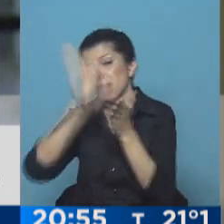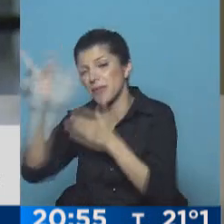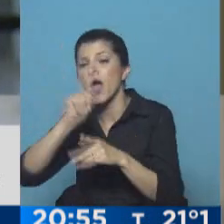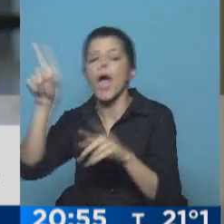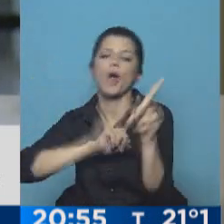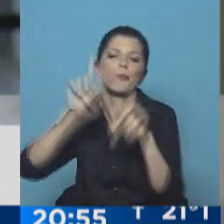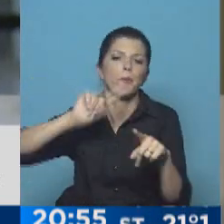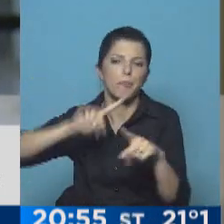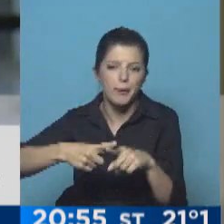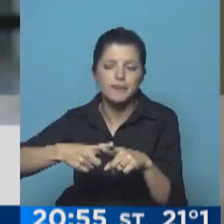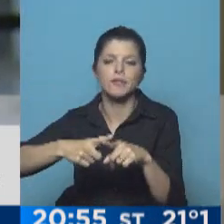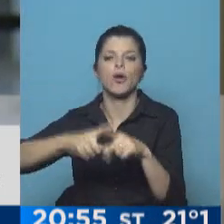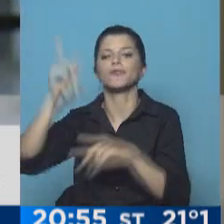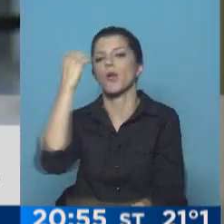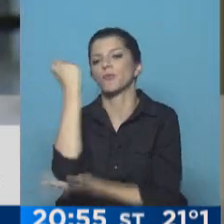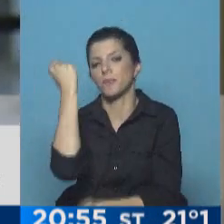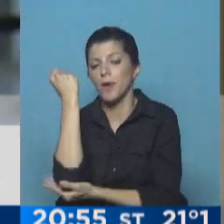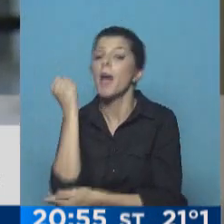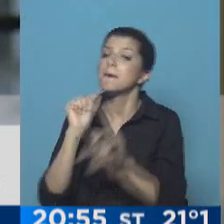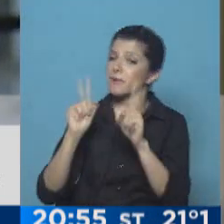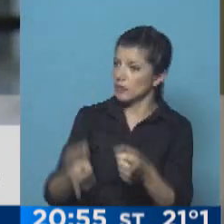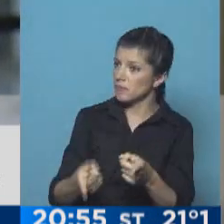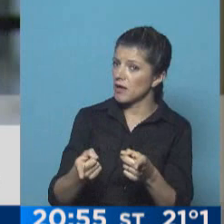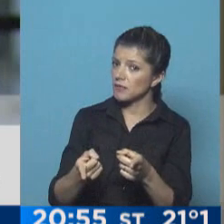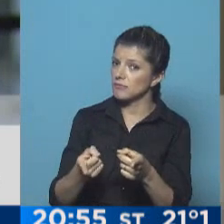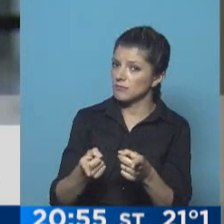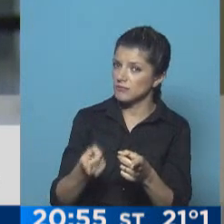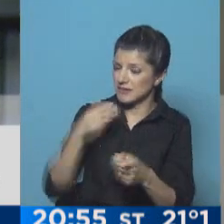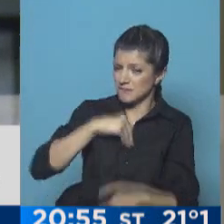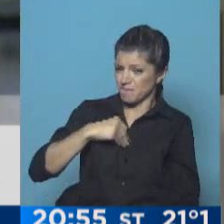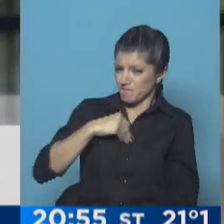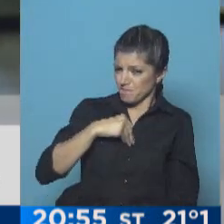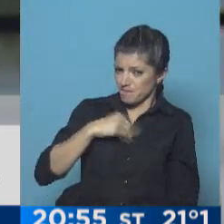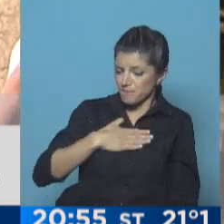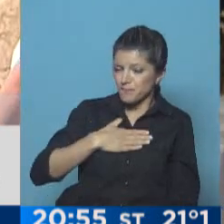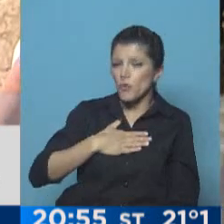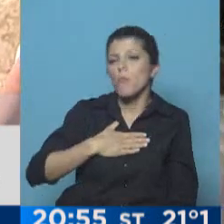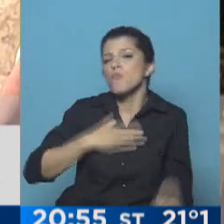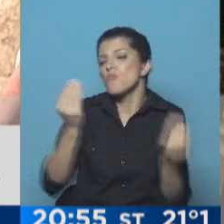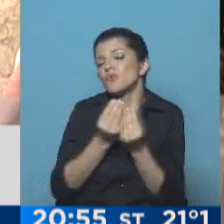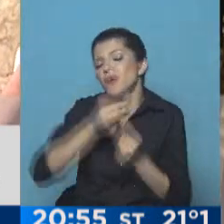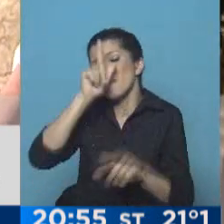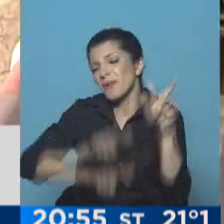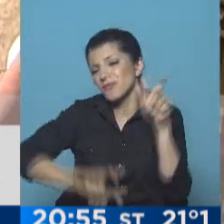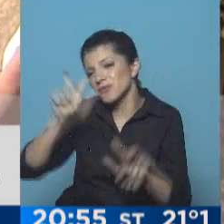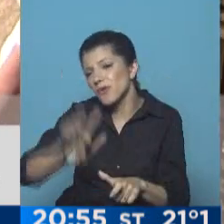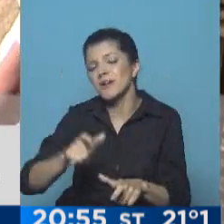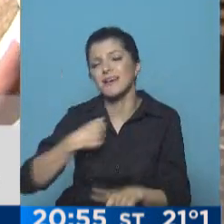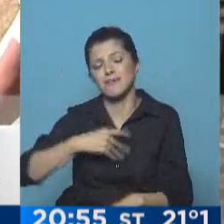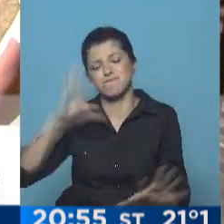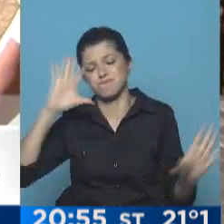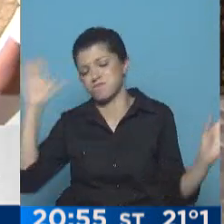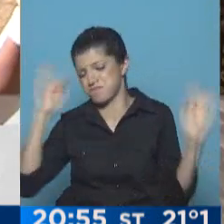políticos exilios económicos también hubo exilios interiores mucha gente que renegó de